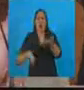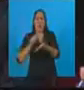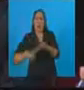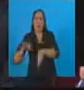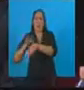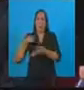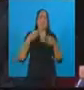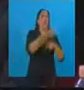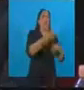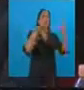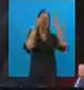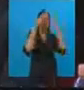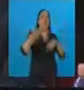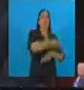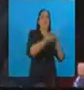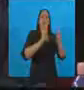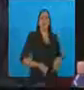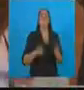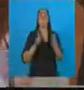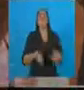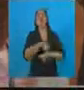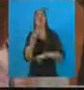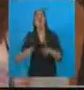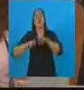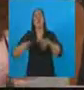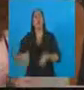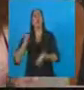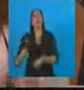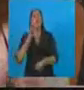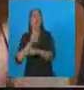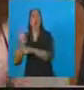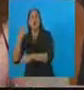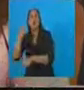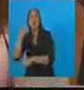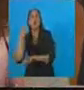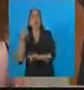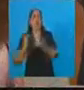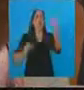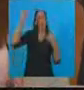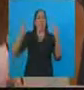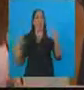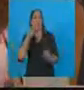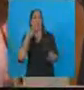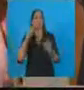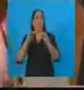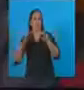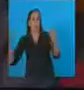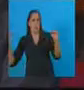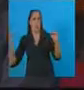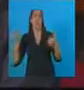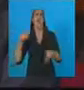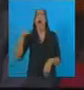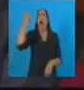más. Igual que el famoso precios cuidados. Que primero se reían mucho de precios cuidados, pero que ahora compran todos precios